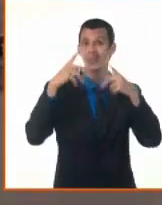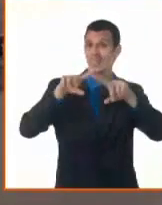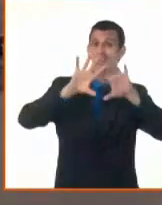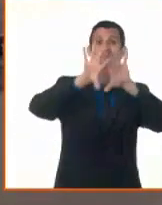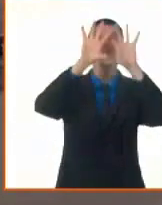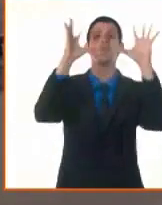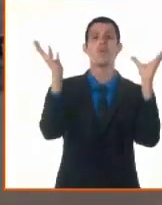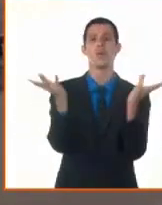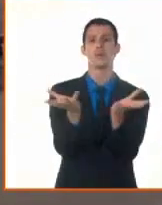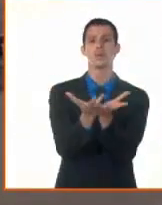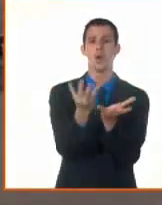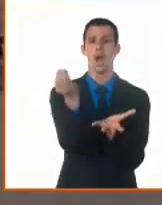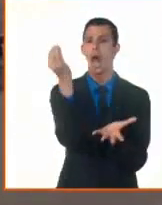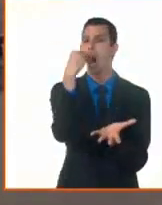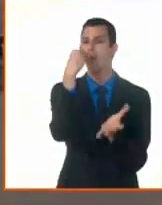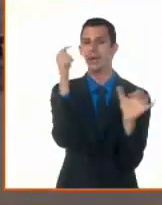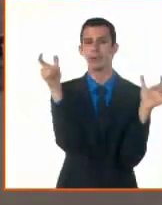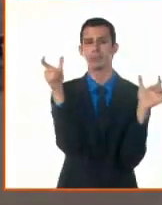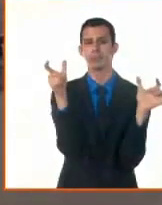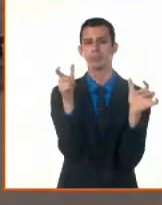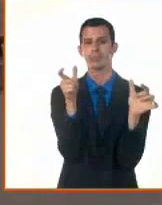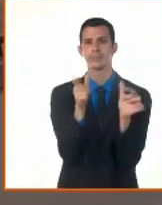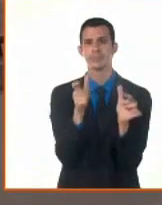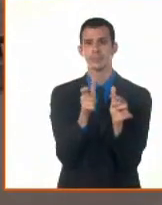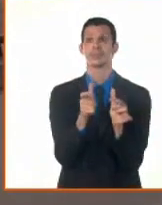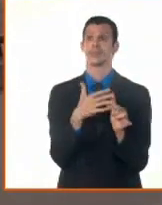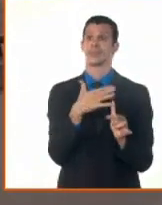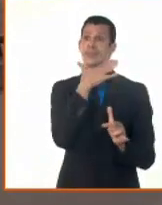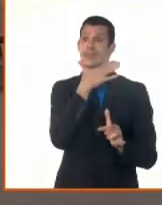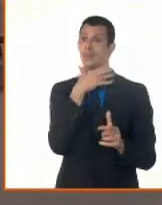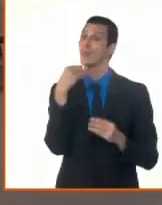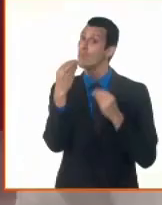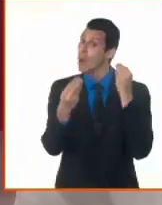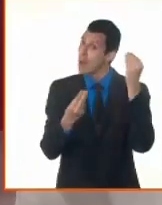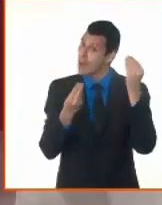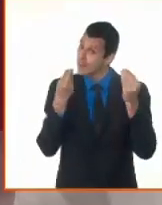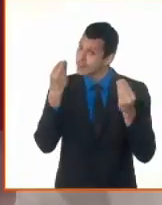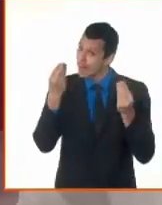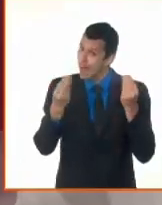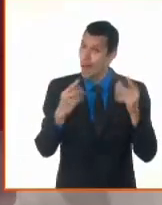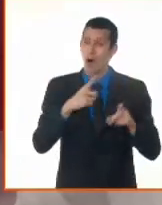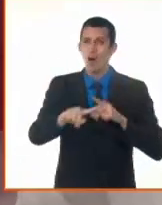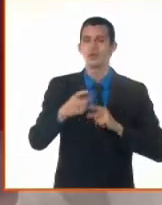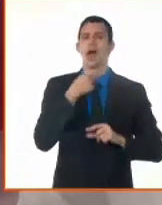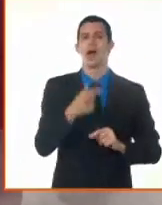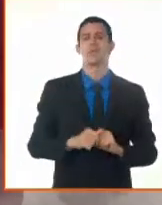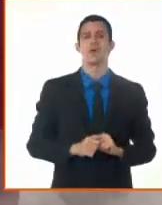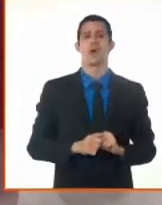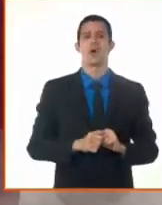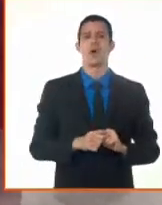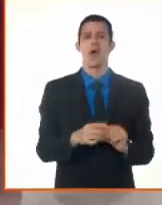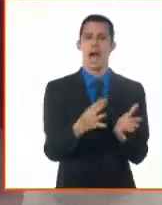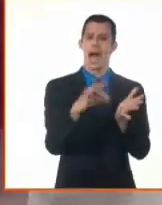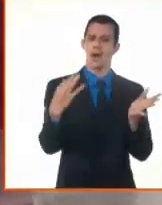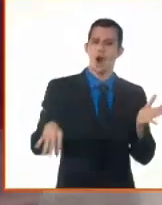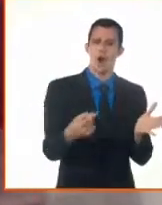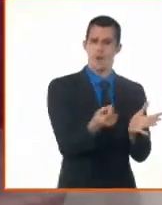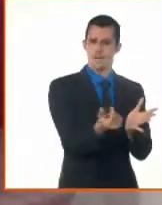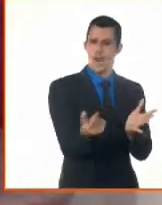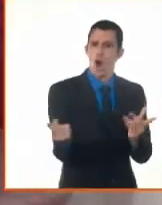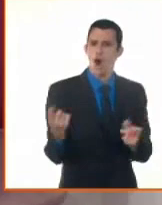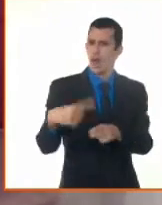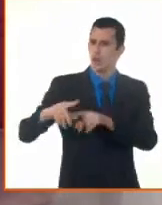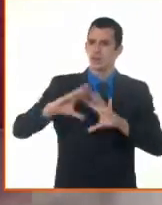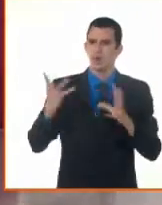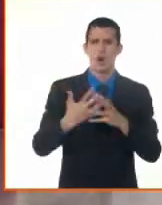por ejemplo temas como los granos pero también en la energía Y eso es muy importante